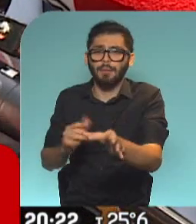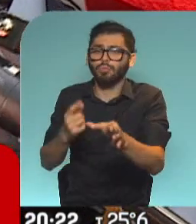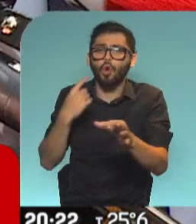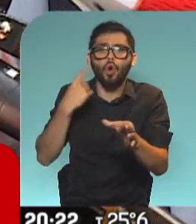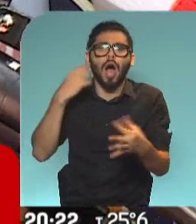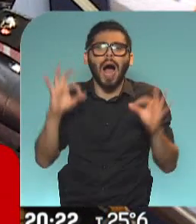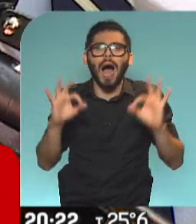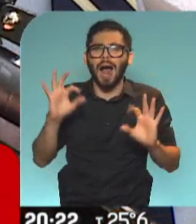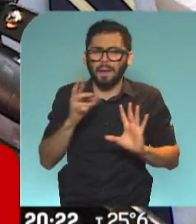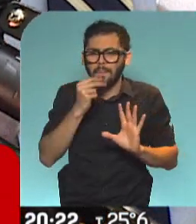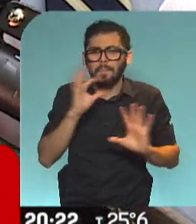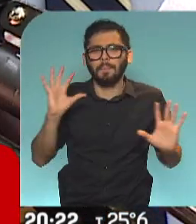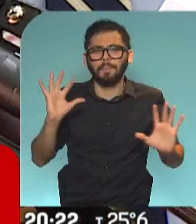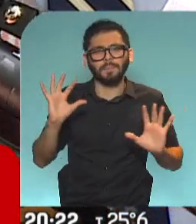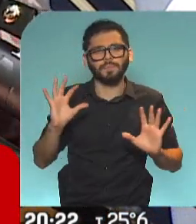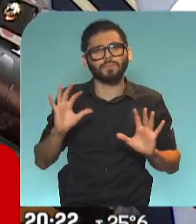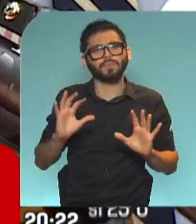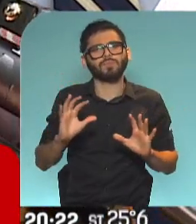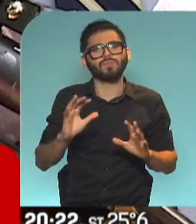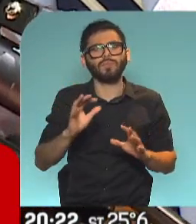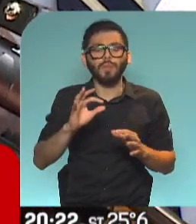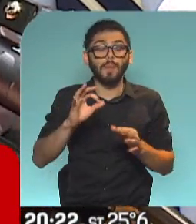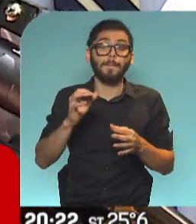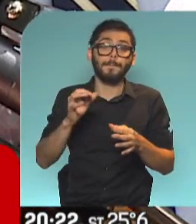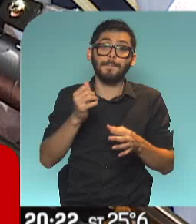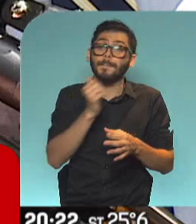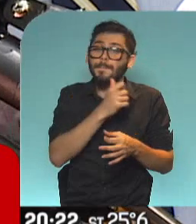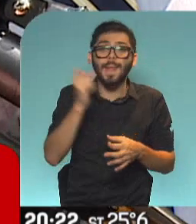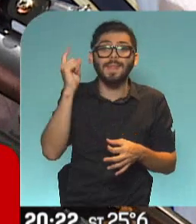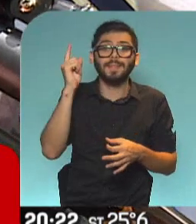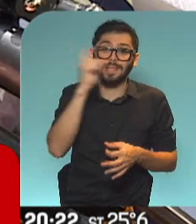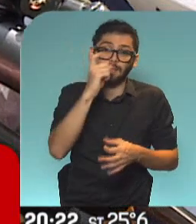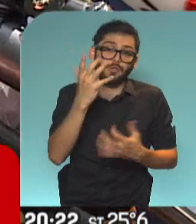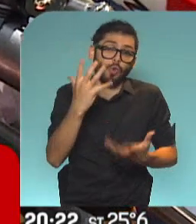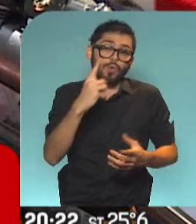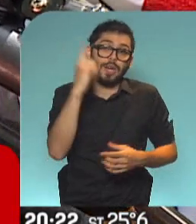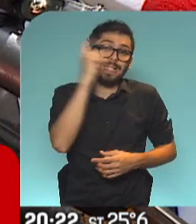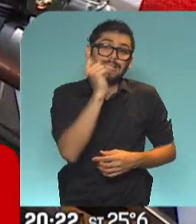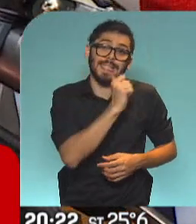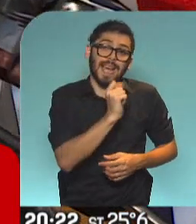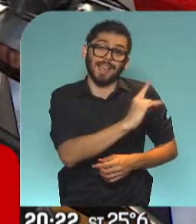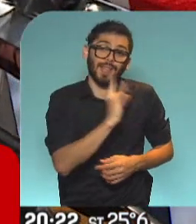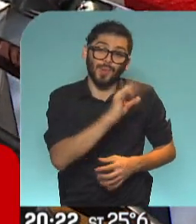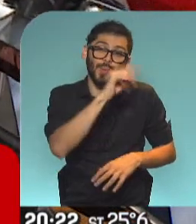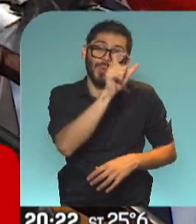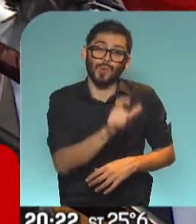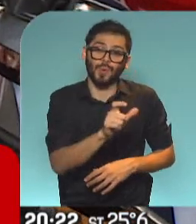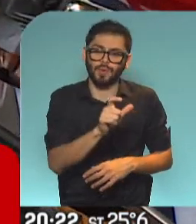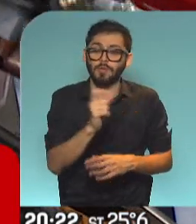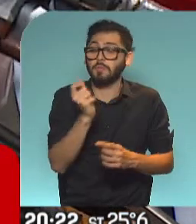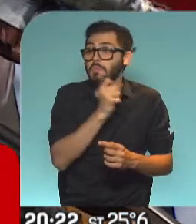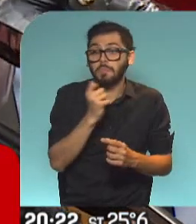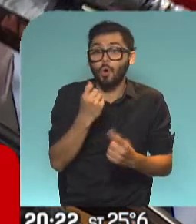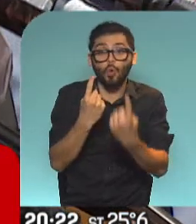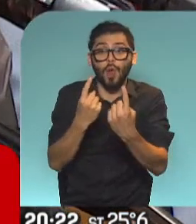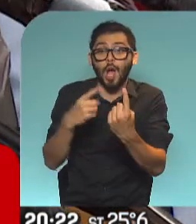quién obedecía eso? Esa, la medicación psiquiátrica, por supuesto, a la psiquiatra. Y como no había otra medicación que darle, no